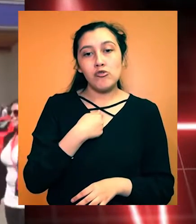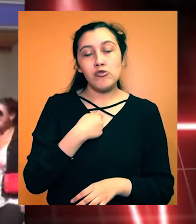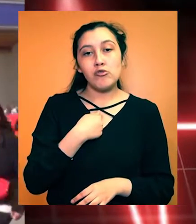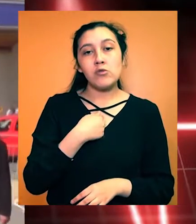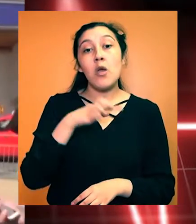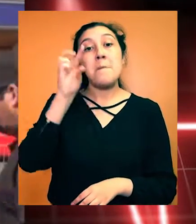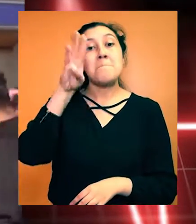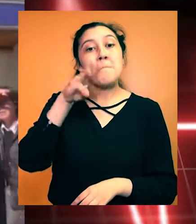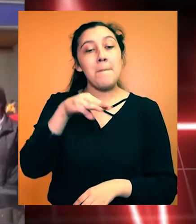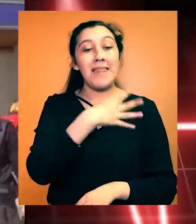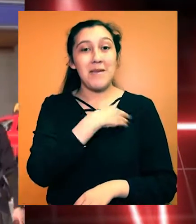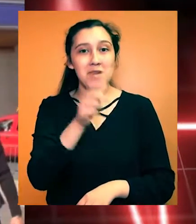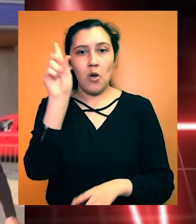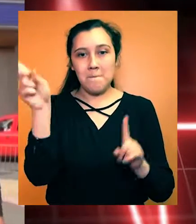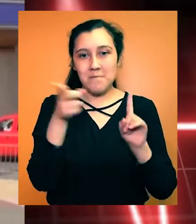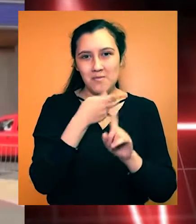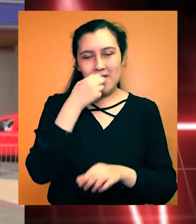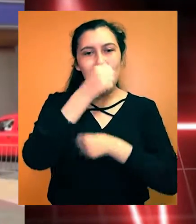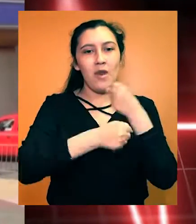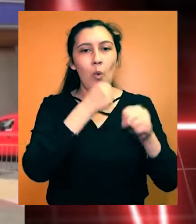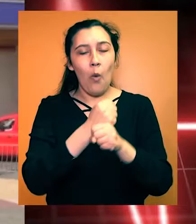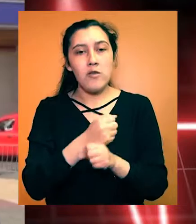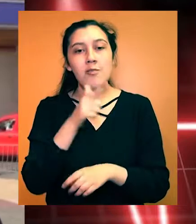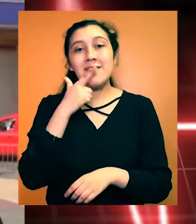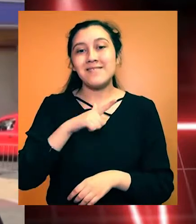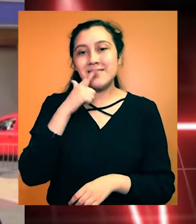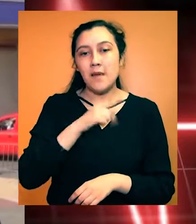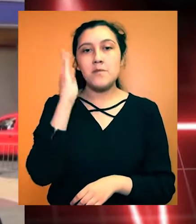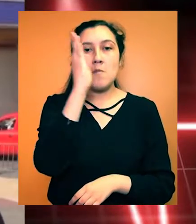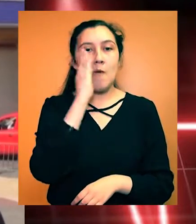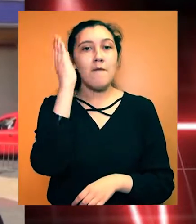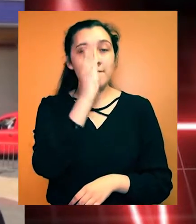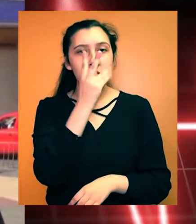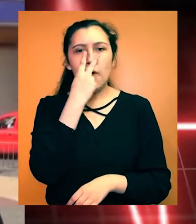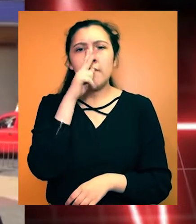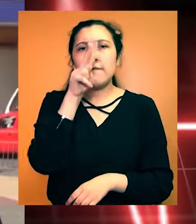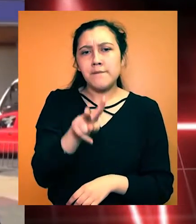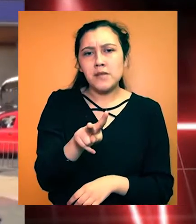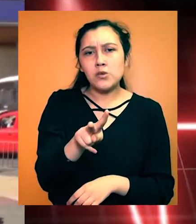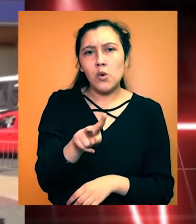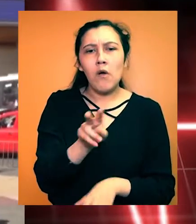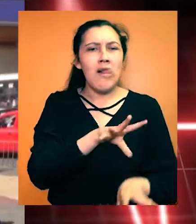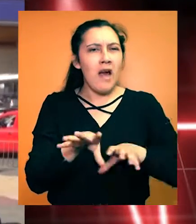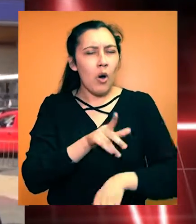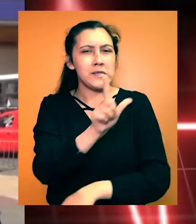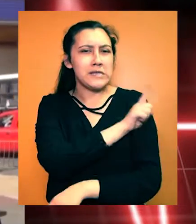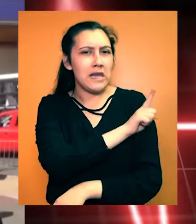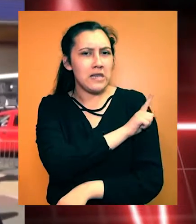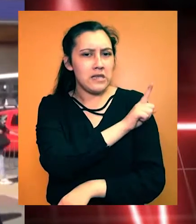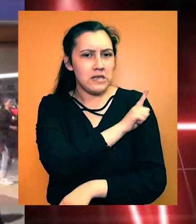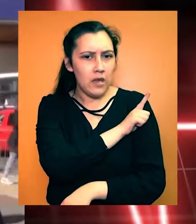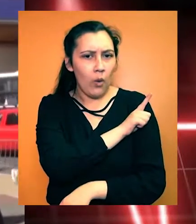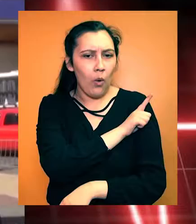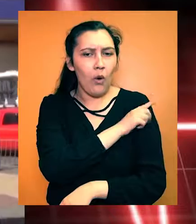soy apoderada de mi hijo del primero A y estamos de séptimo básico y nos hemos dado cuenta que las cosas